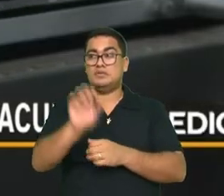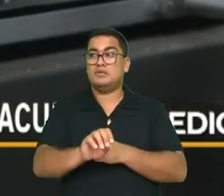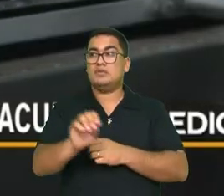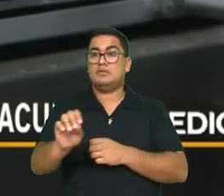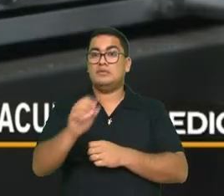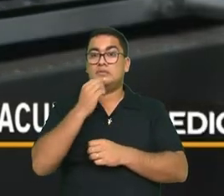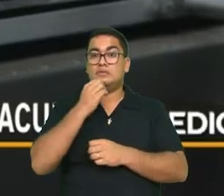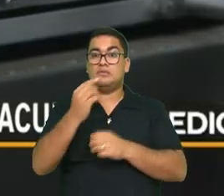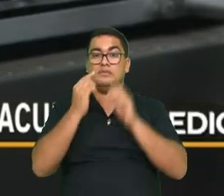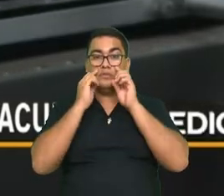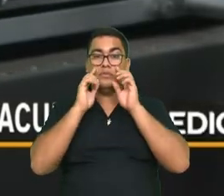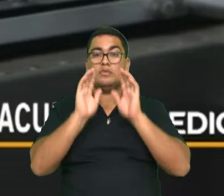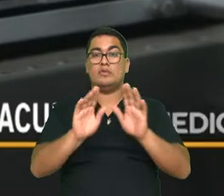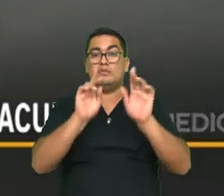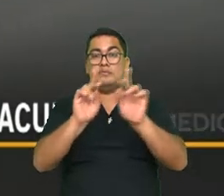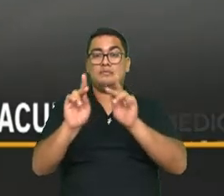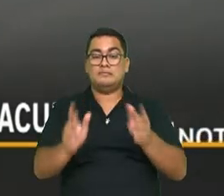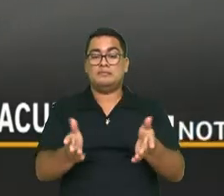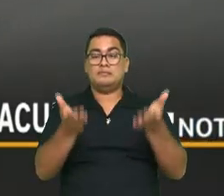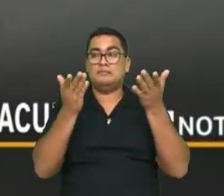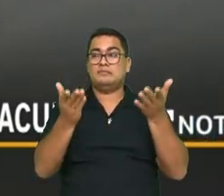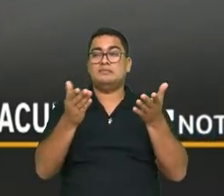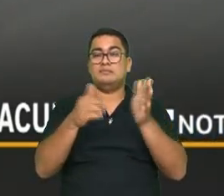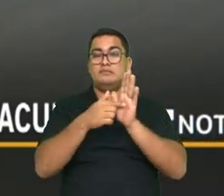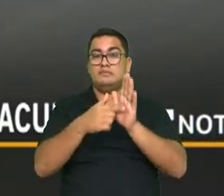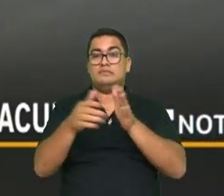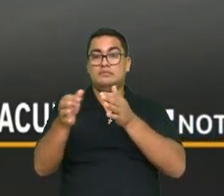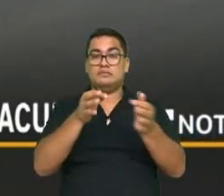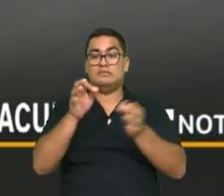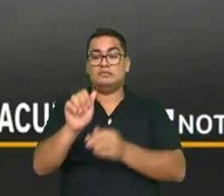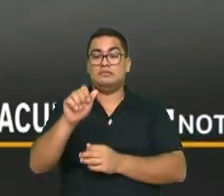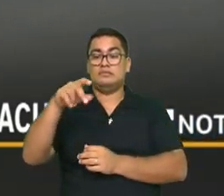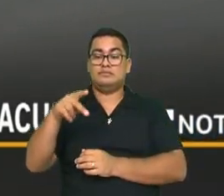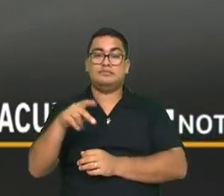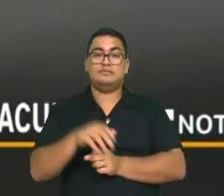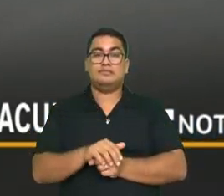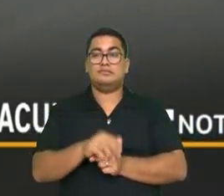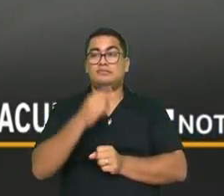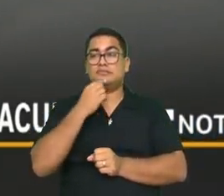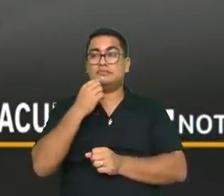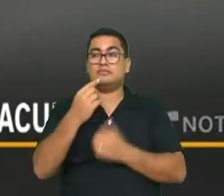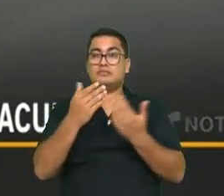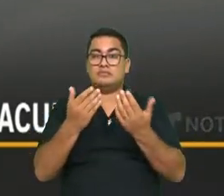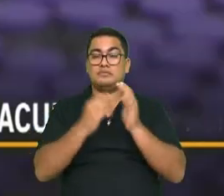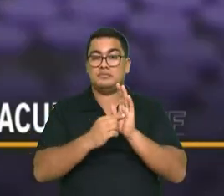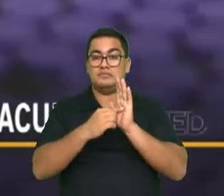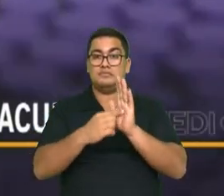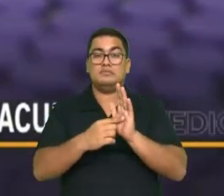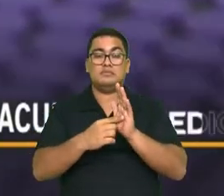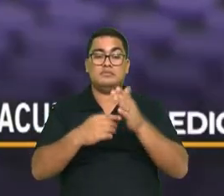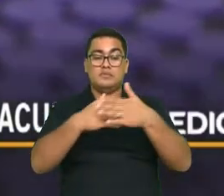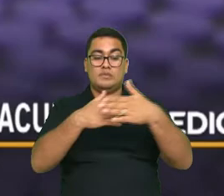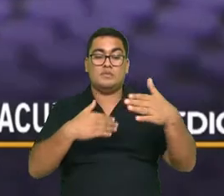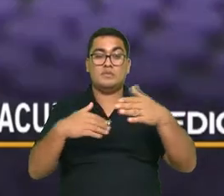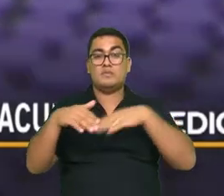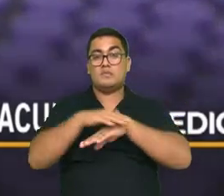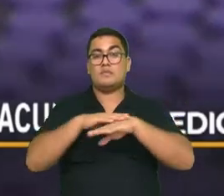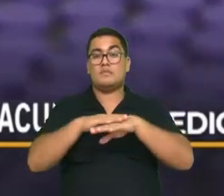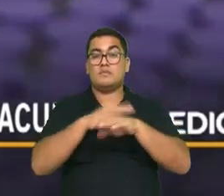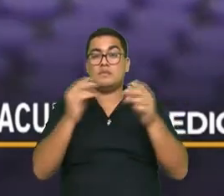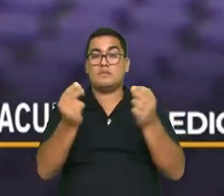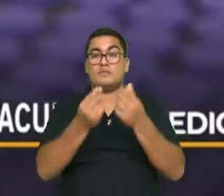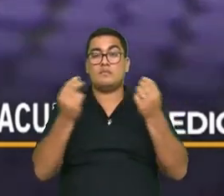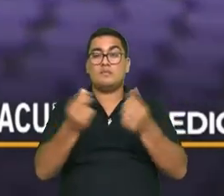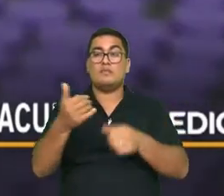y protege a personas mayores. Recoge AP. La compañía planea presentar una solicitud de autorización de emergencia